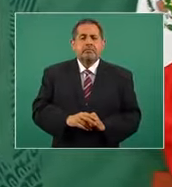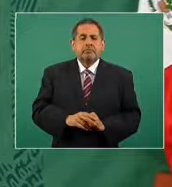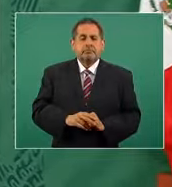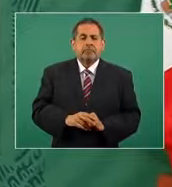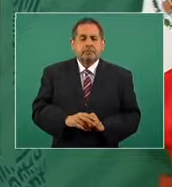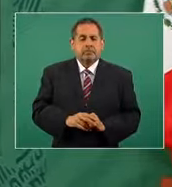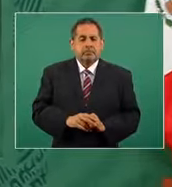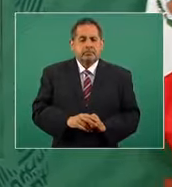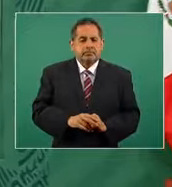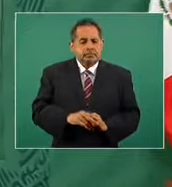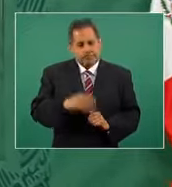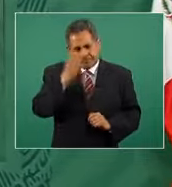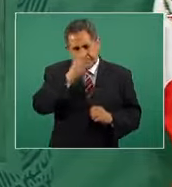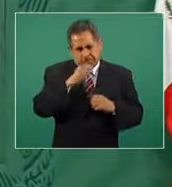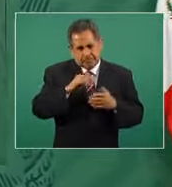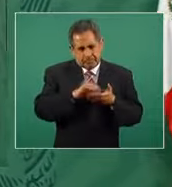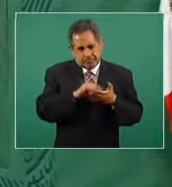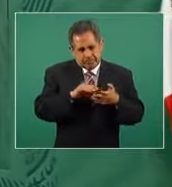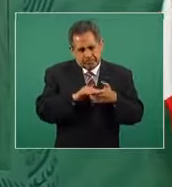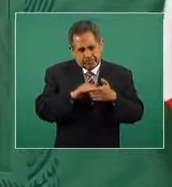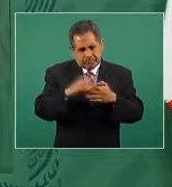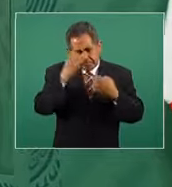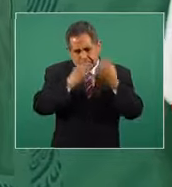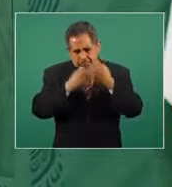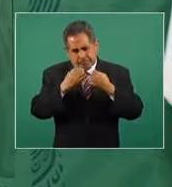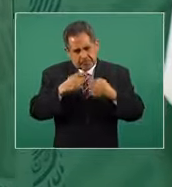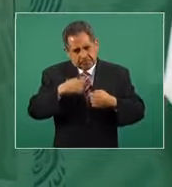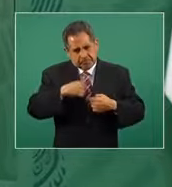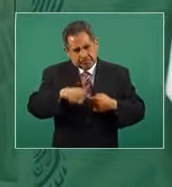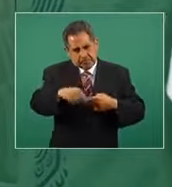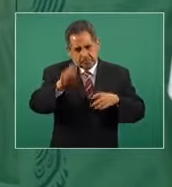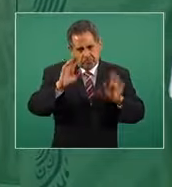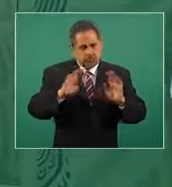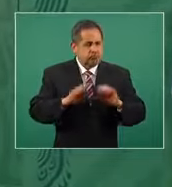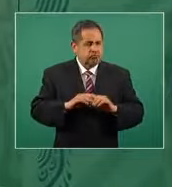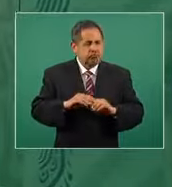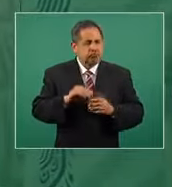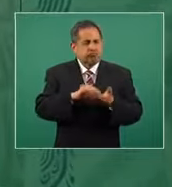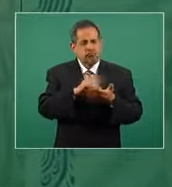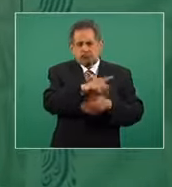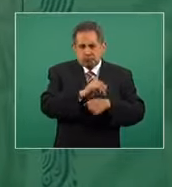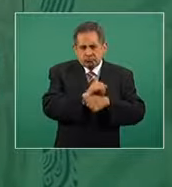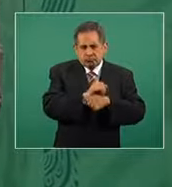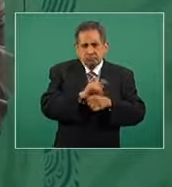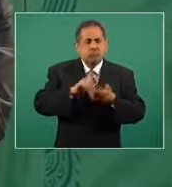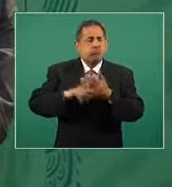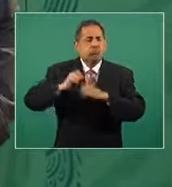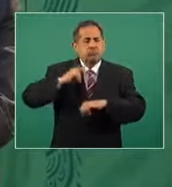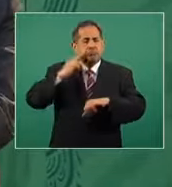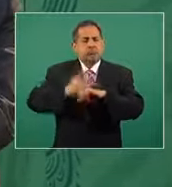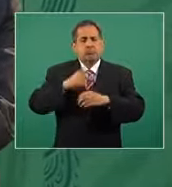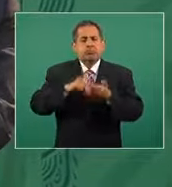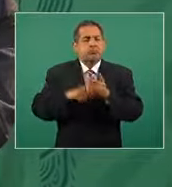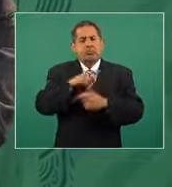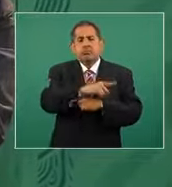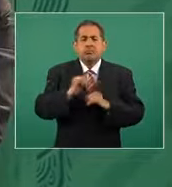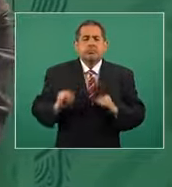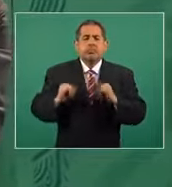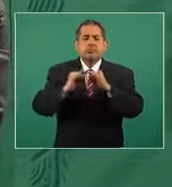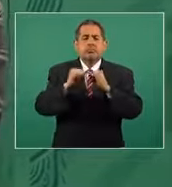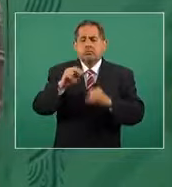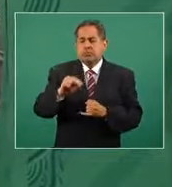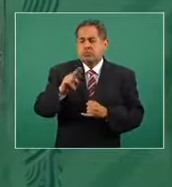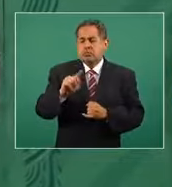seguir con los exámenes. Es una investigación que llevan a cabo en el Instituto de